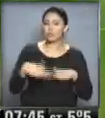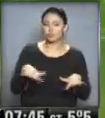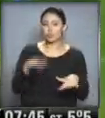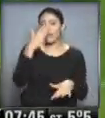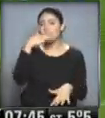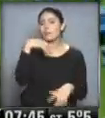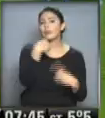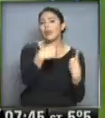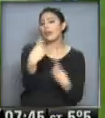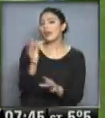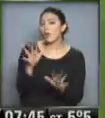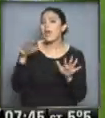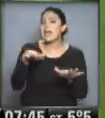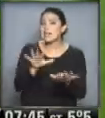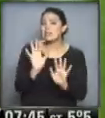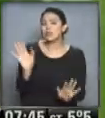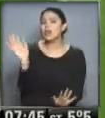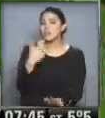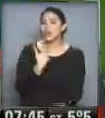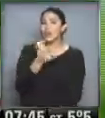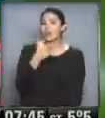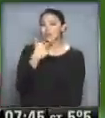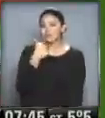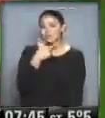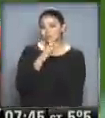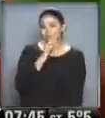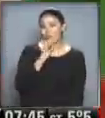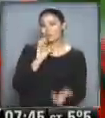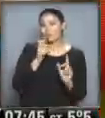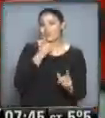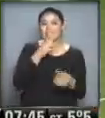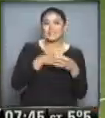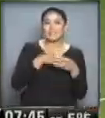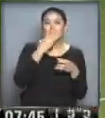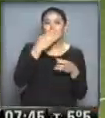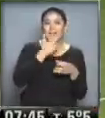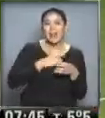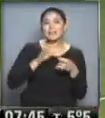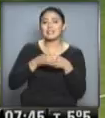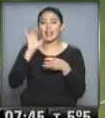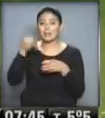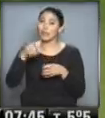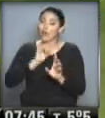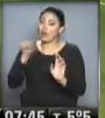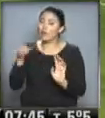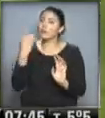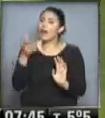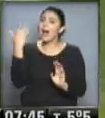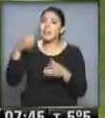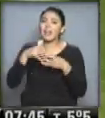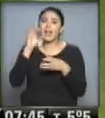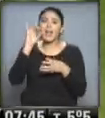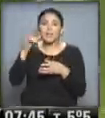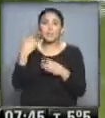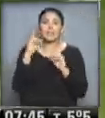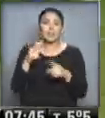el folclore del fútbol, la verdad, a todos nos divierte. Seamos de Racing, de Independiente en este caso no, pero digo, cuando Independiente le tocó festejar también lo hizo.